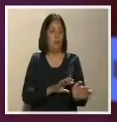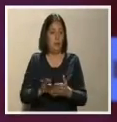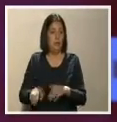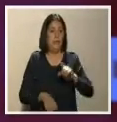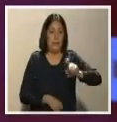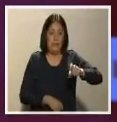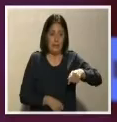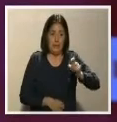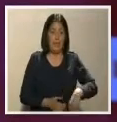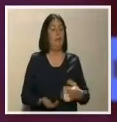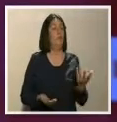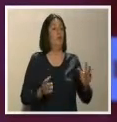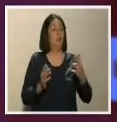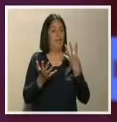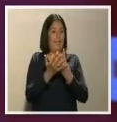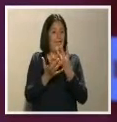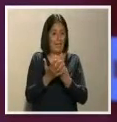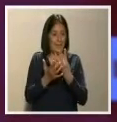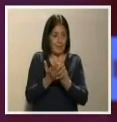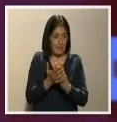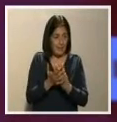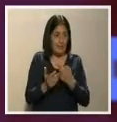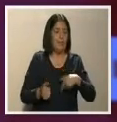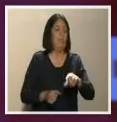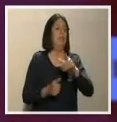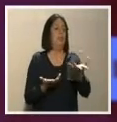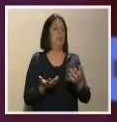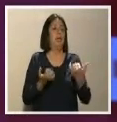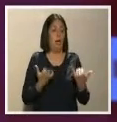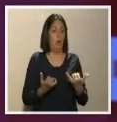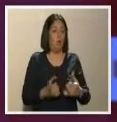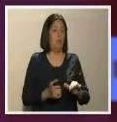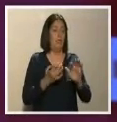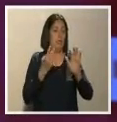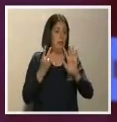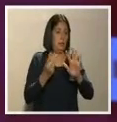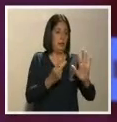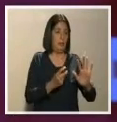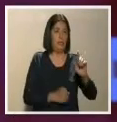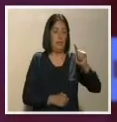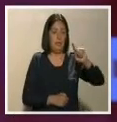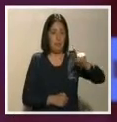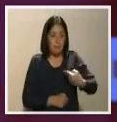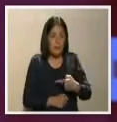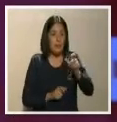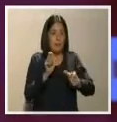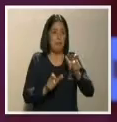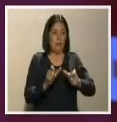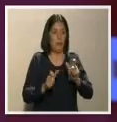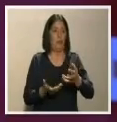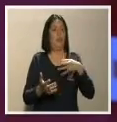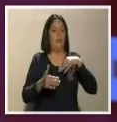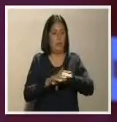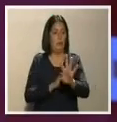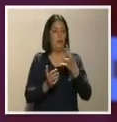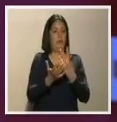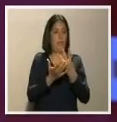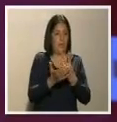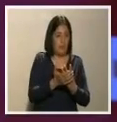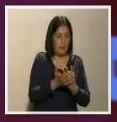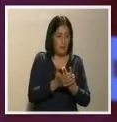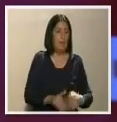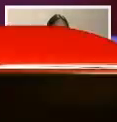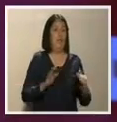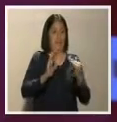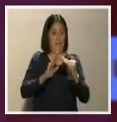Necesitamos cárceles productivas. Hoy tenemos 77.000 personas encarceladas. La